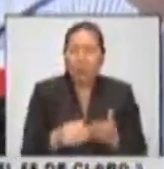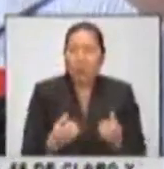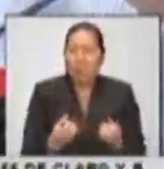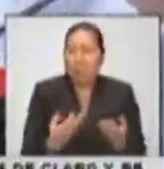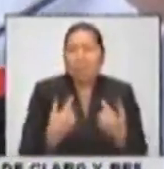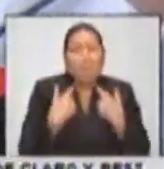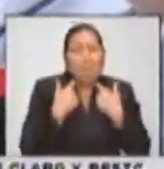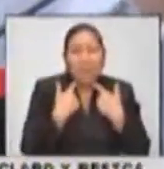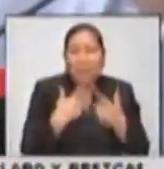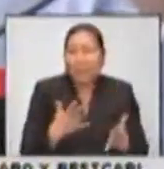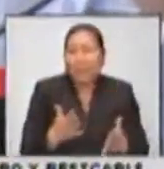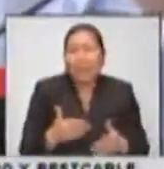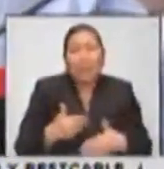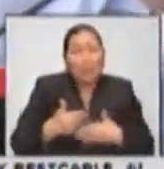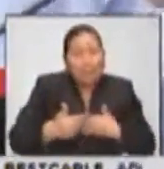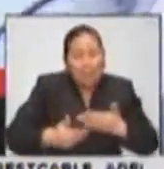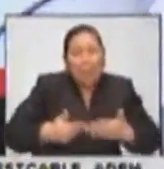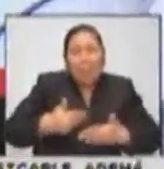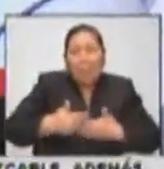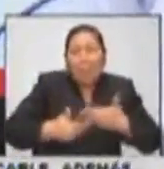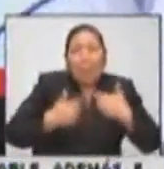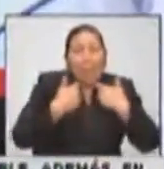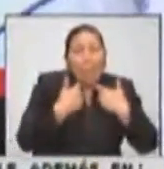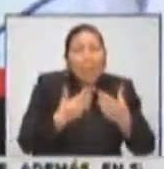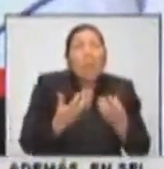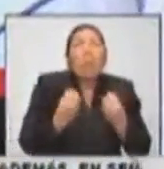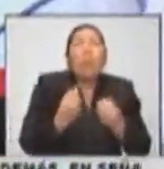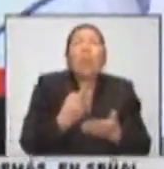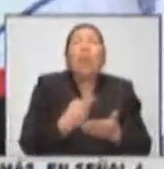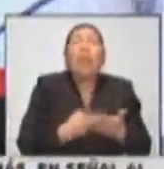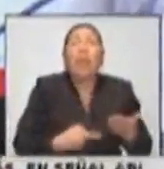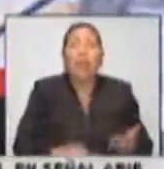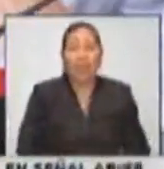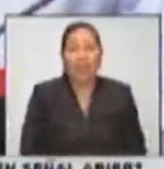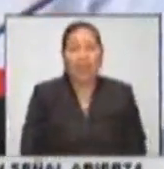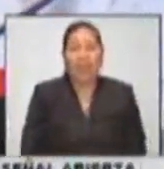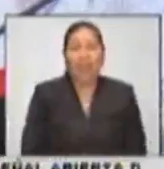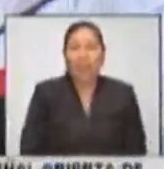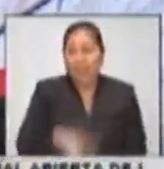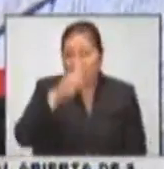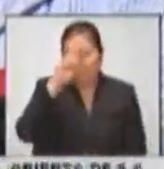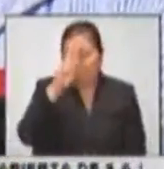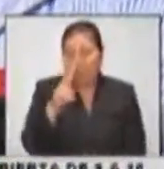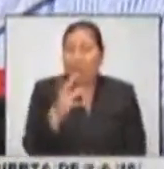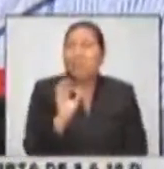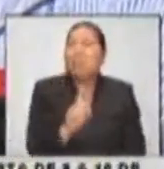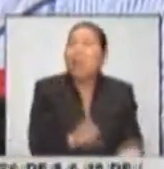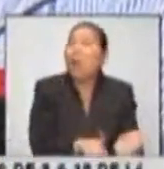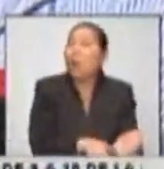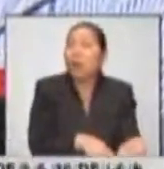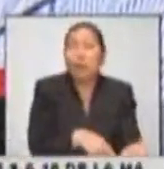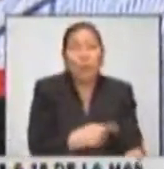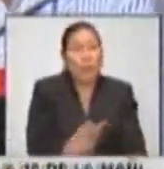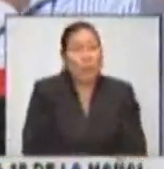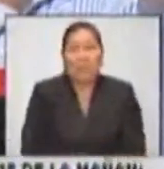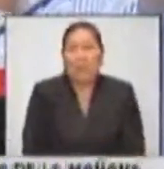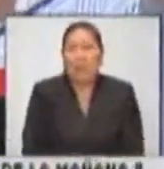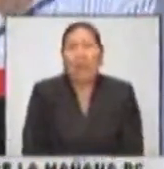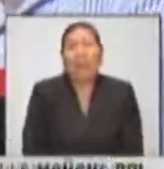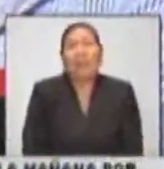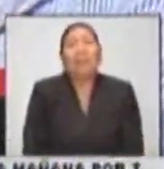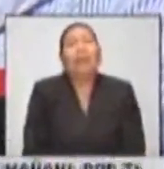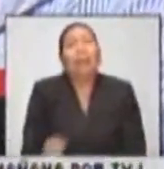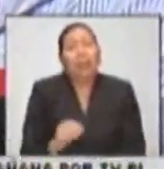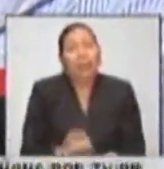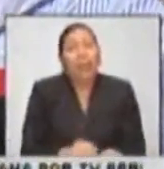hemos perdido de manera sucesiva. ¿Y esto por qué? Porque en el Perú nos hemos acostumbrado a repetir